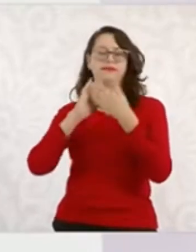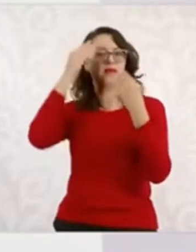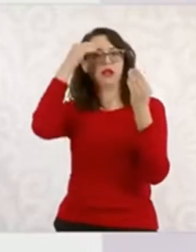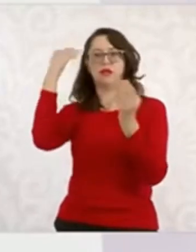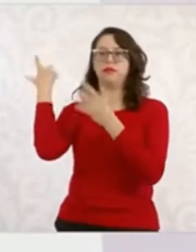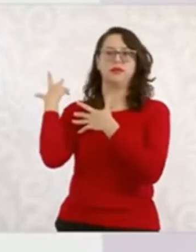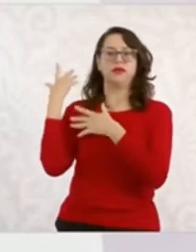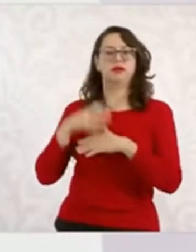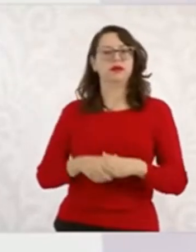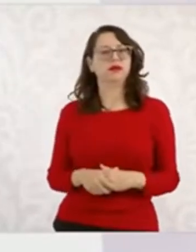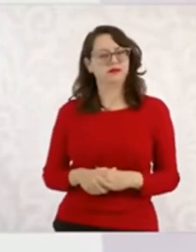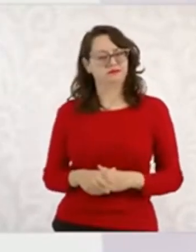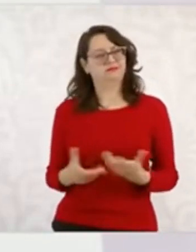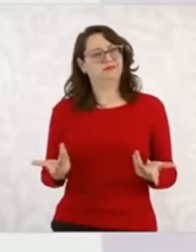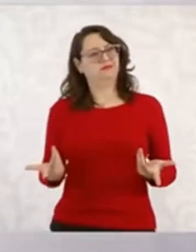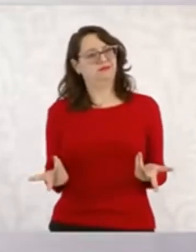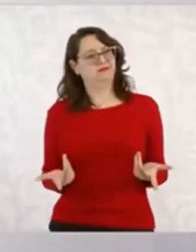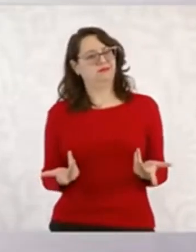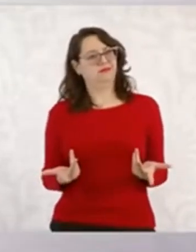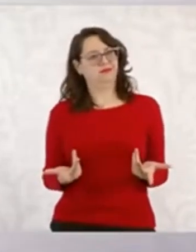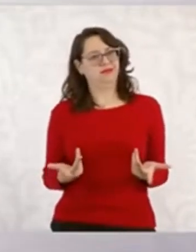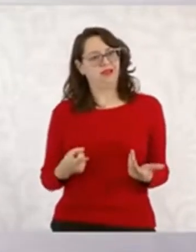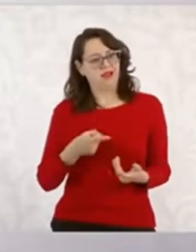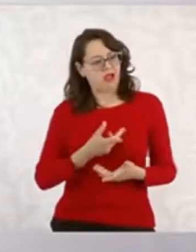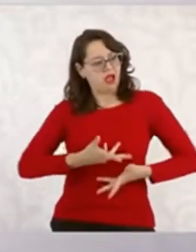porque sí dejaron una secuela en el país.